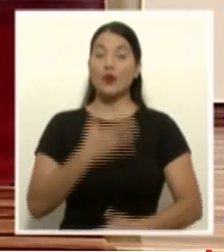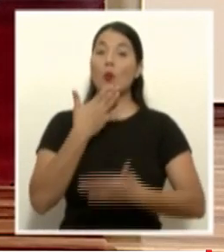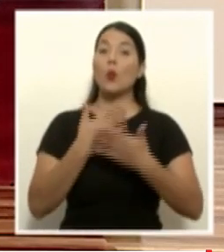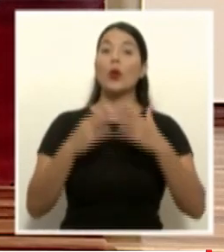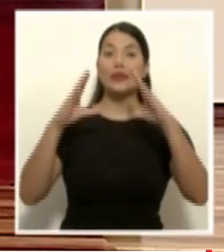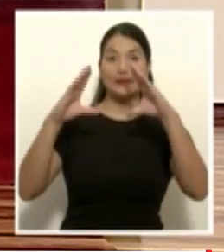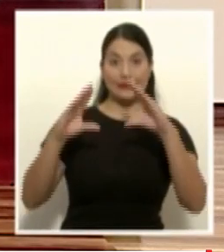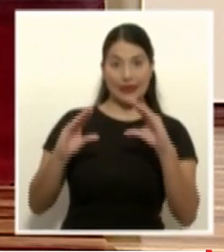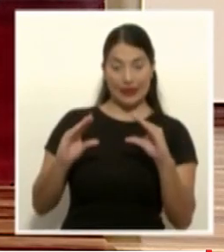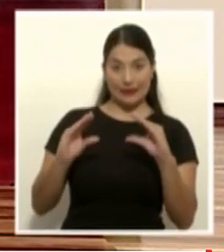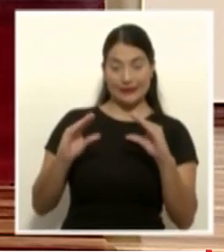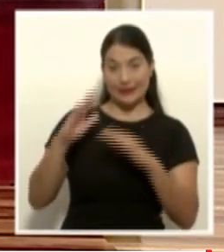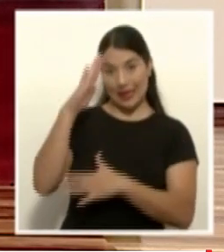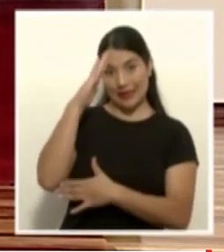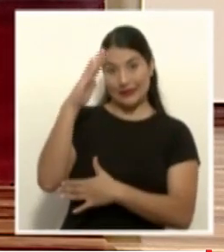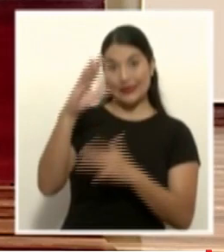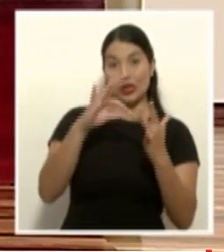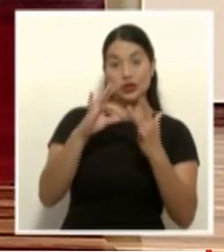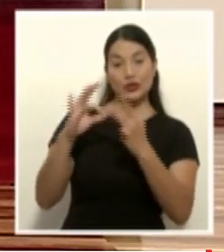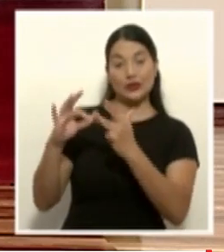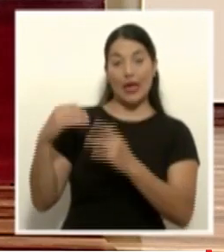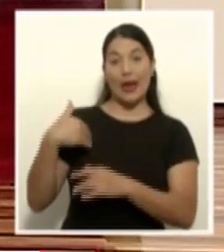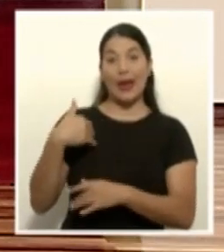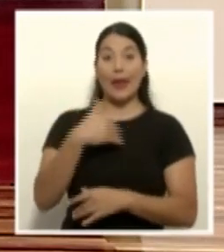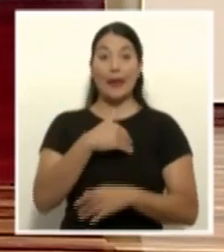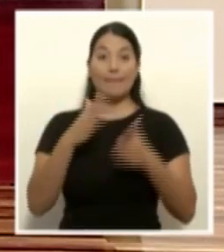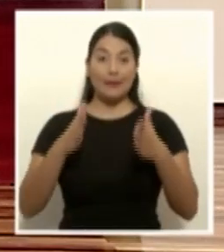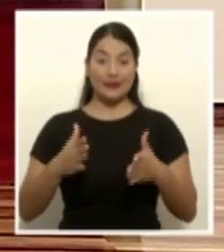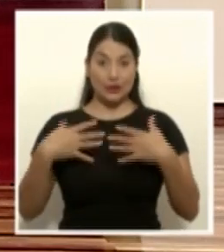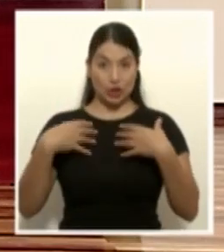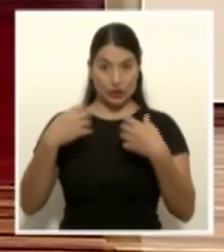Muy buenas tardes, un saludo especial al ministro de